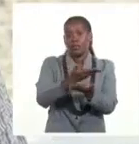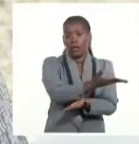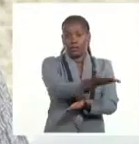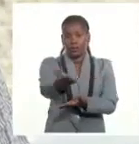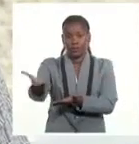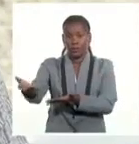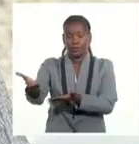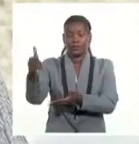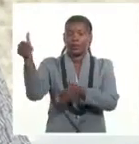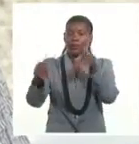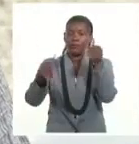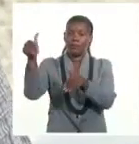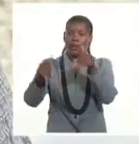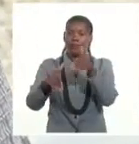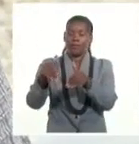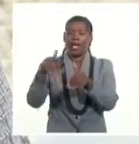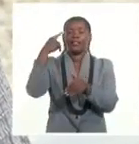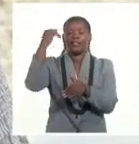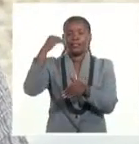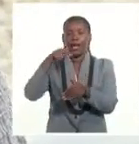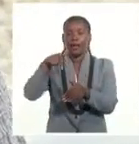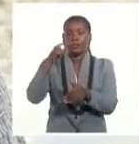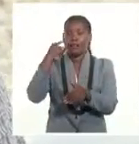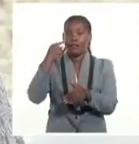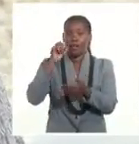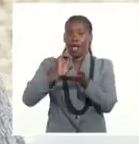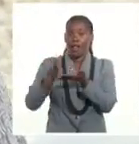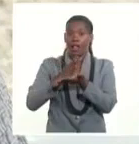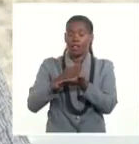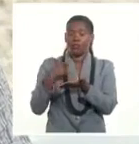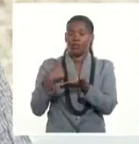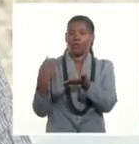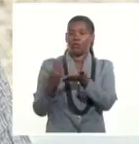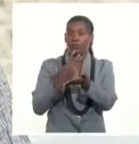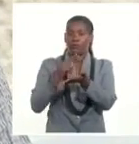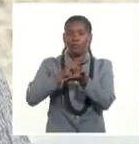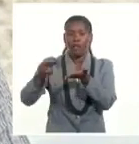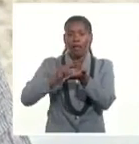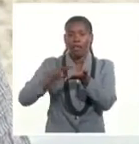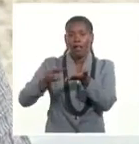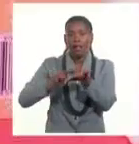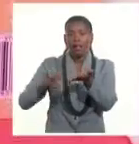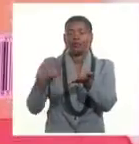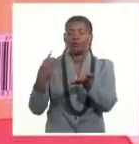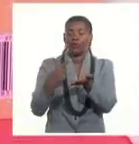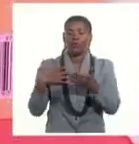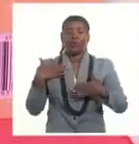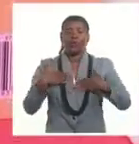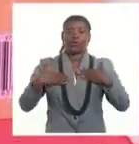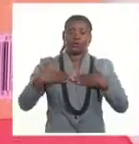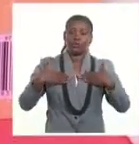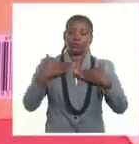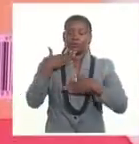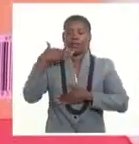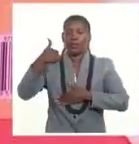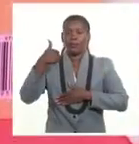demostrarnos que era un libro necesario, como mucha gente nos ha puesto en las redes, y merecido. Quien bien te quiere pone